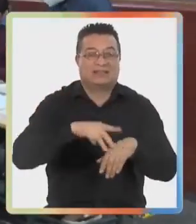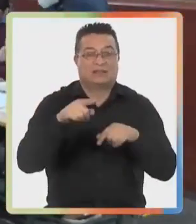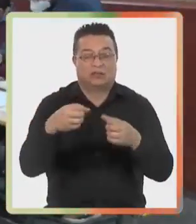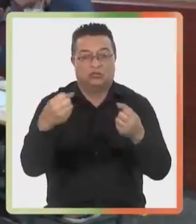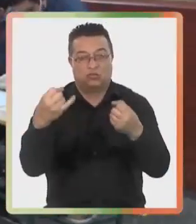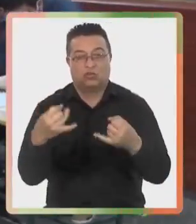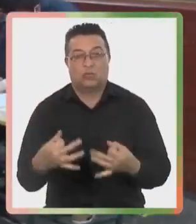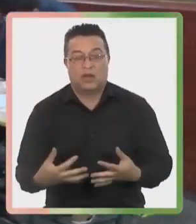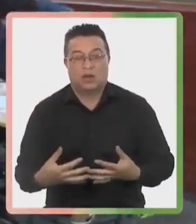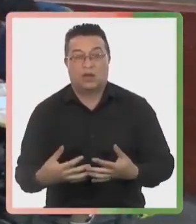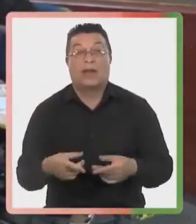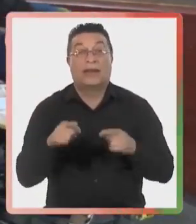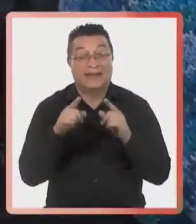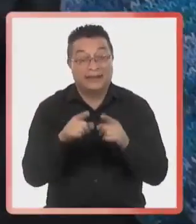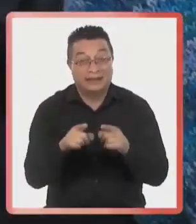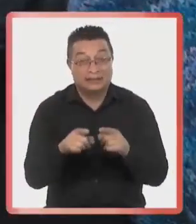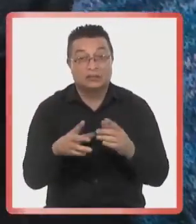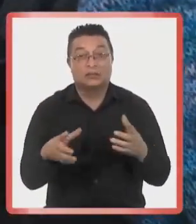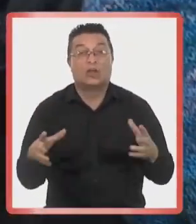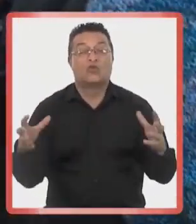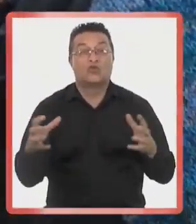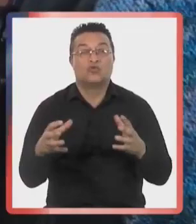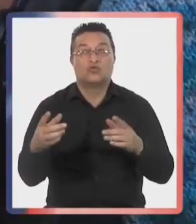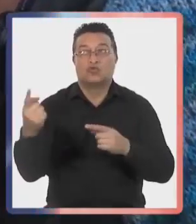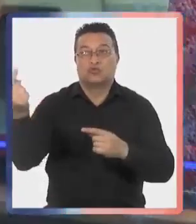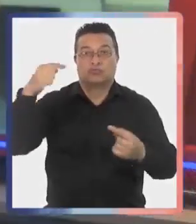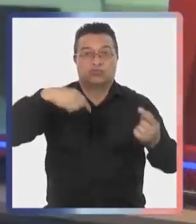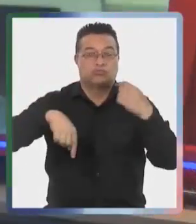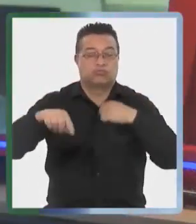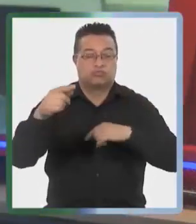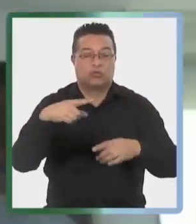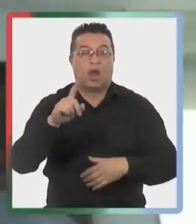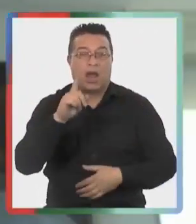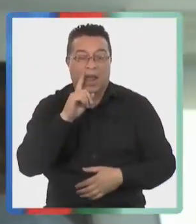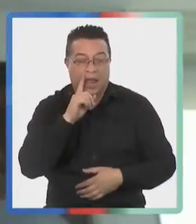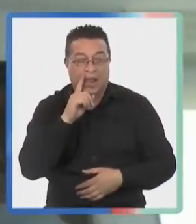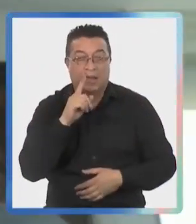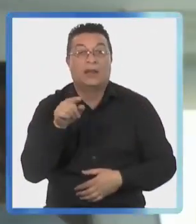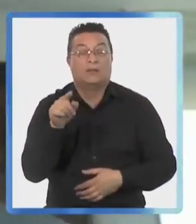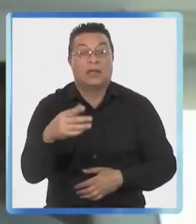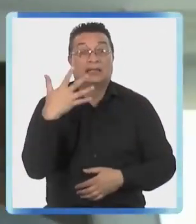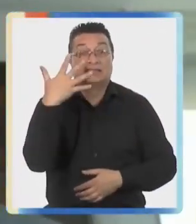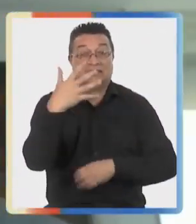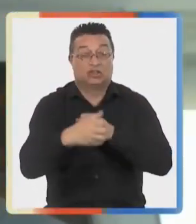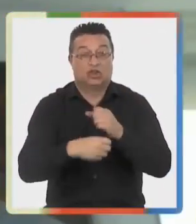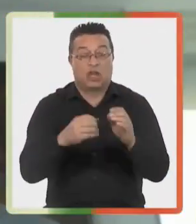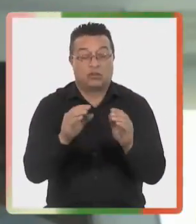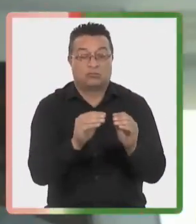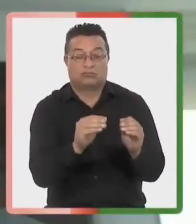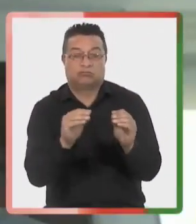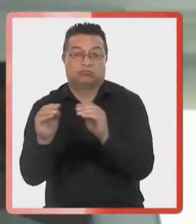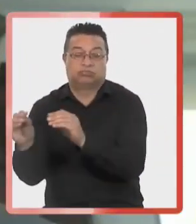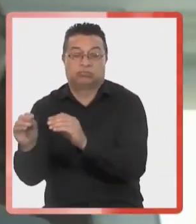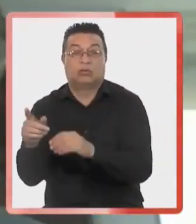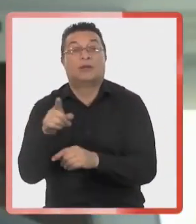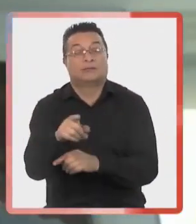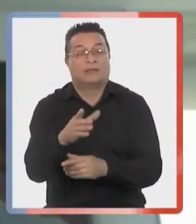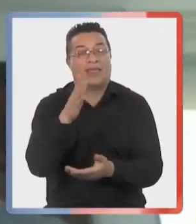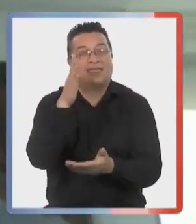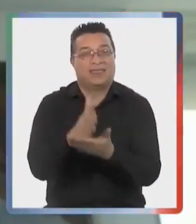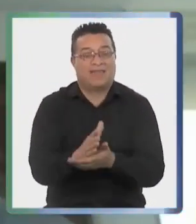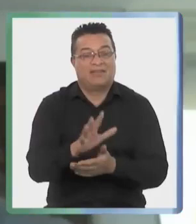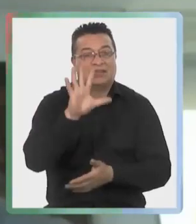este número. Bueno, esto es la fuerte inmigración que hemos tenido, aunque con 5 años de desfase, porque el requisito es